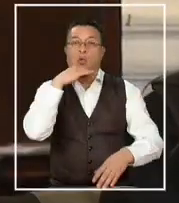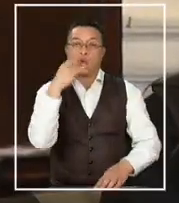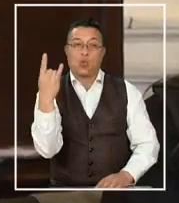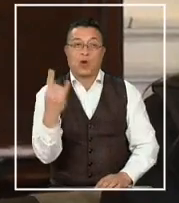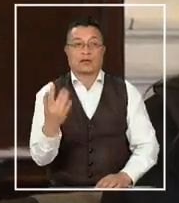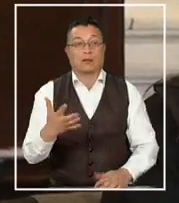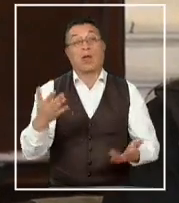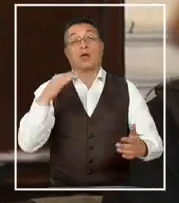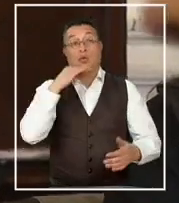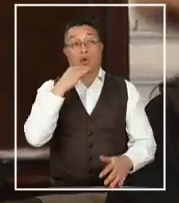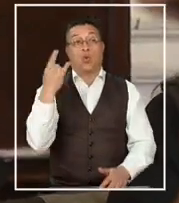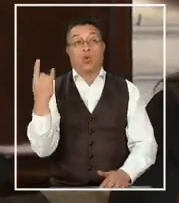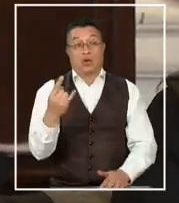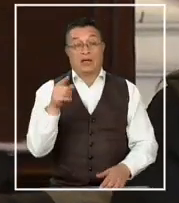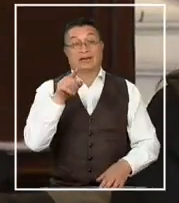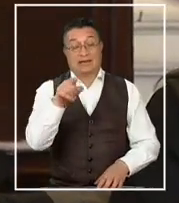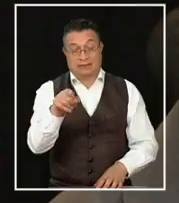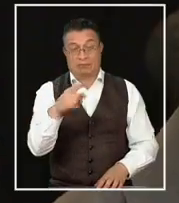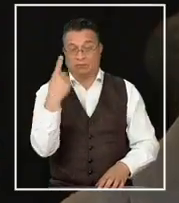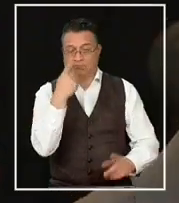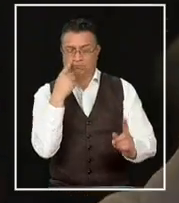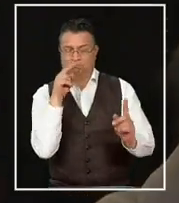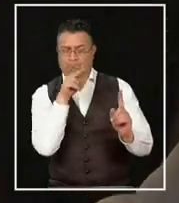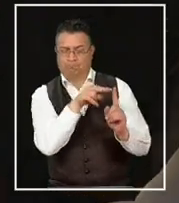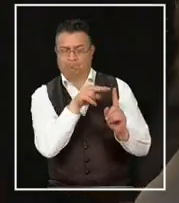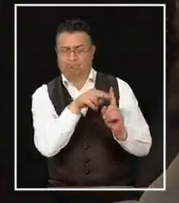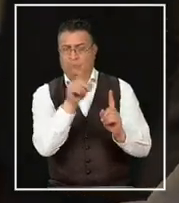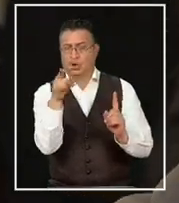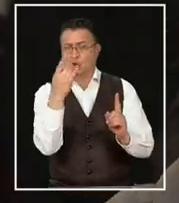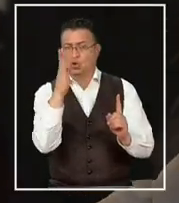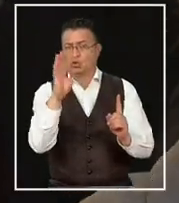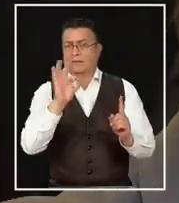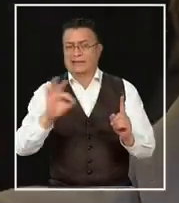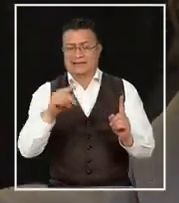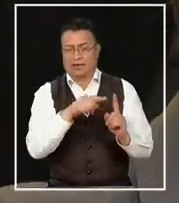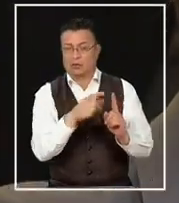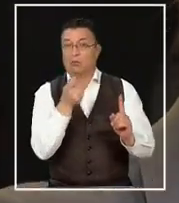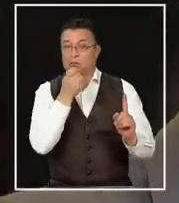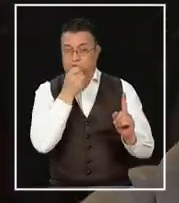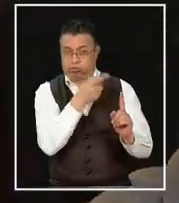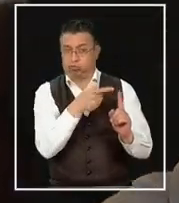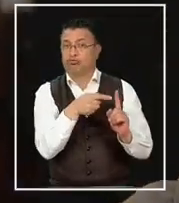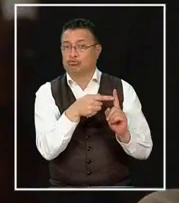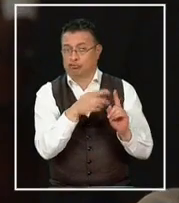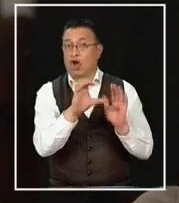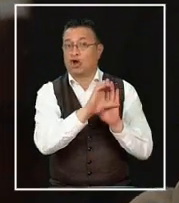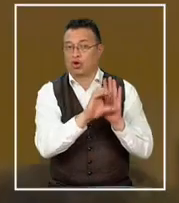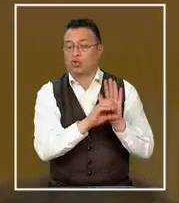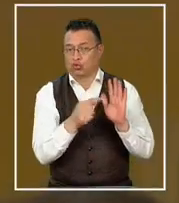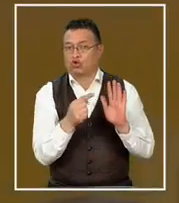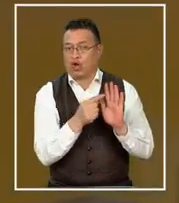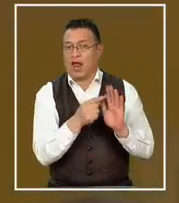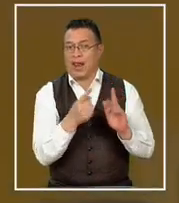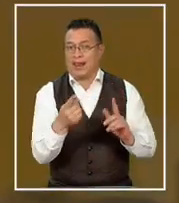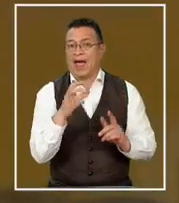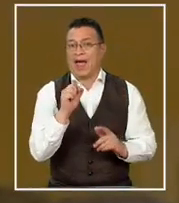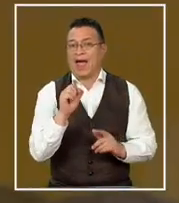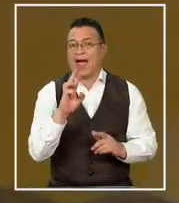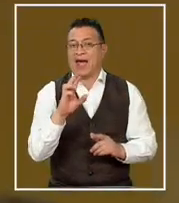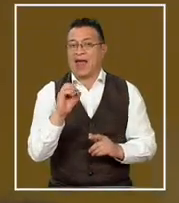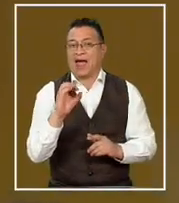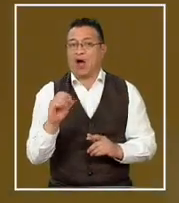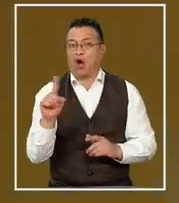¿no? Emergencia que tiene a la cartera en la mira. Por ser subsecretario no es viable una acusación constitucional en contra de Araos. La medida